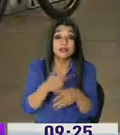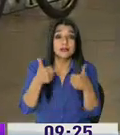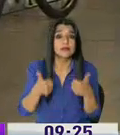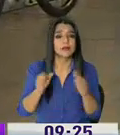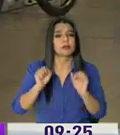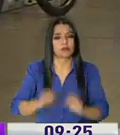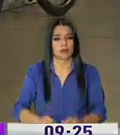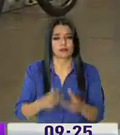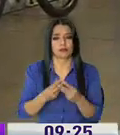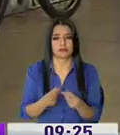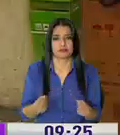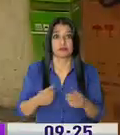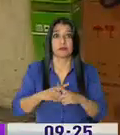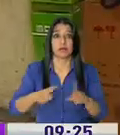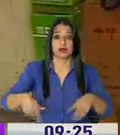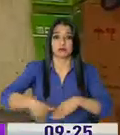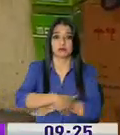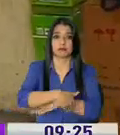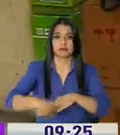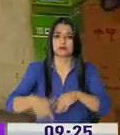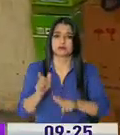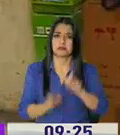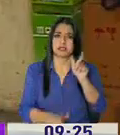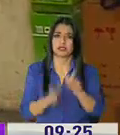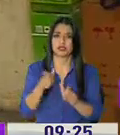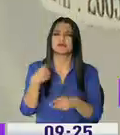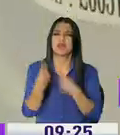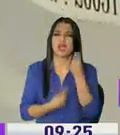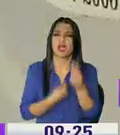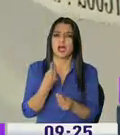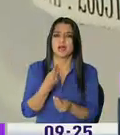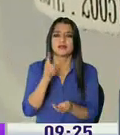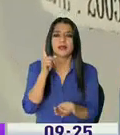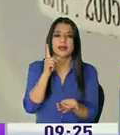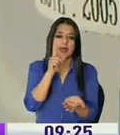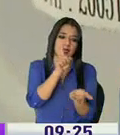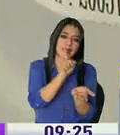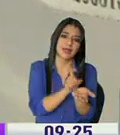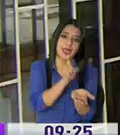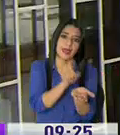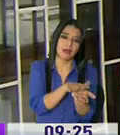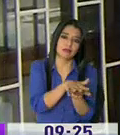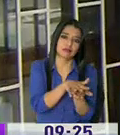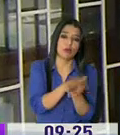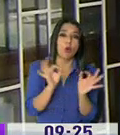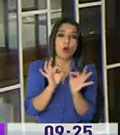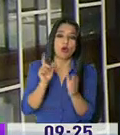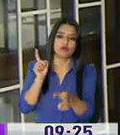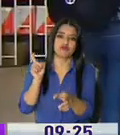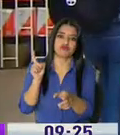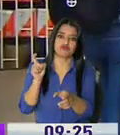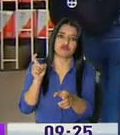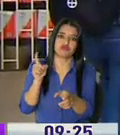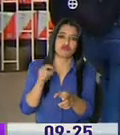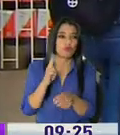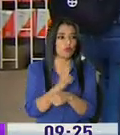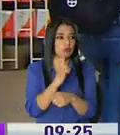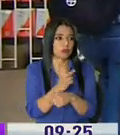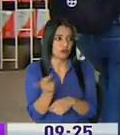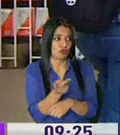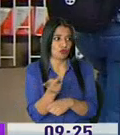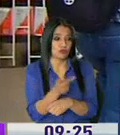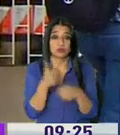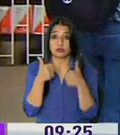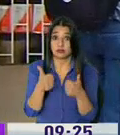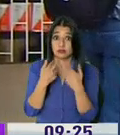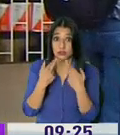Sin embargo, en las calles, las personas optan más por el gel y el alcohol. Utilizo alcohol y gel. ¿Considera que le ha dado un